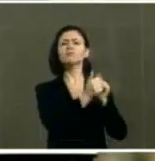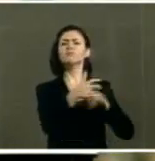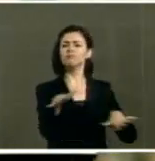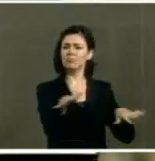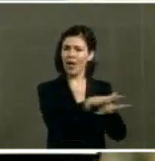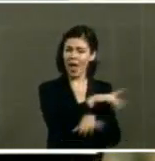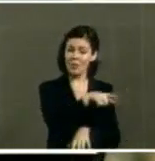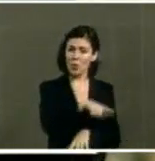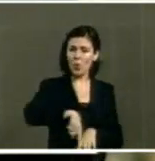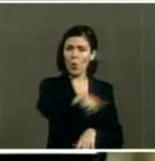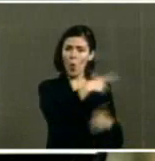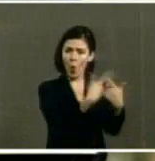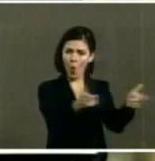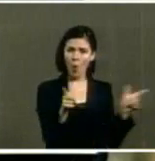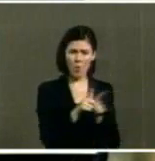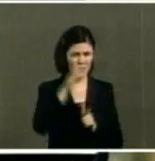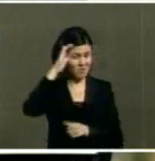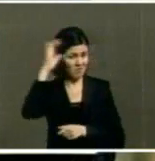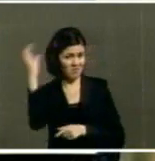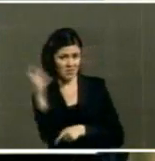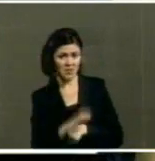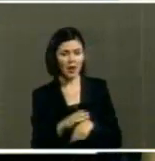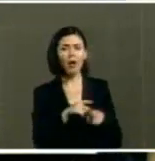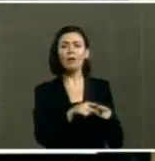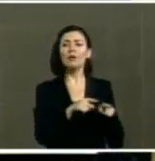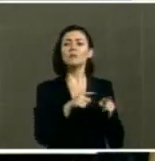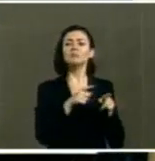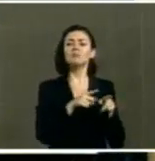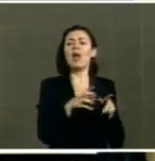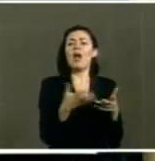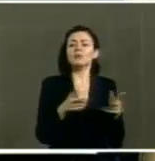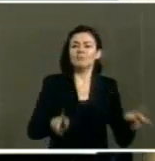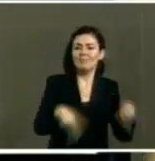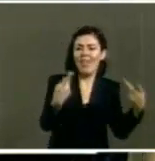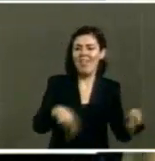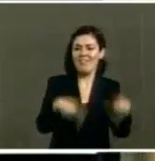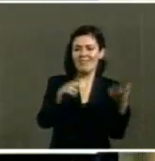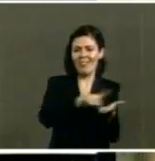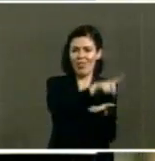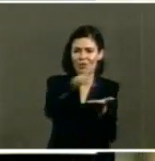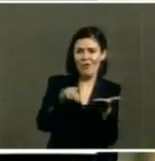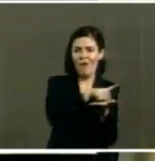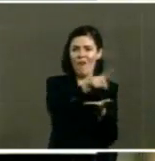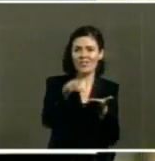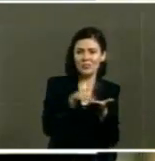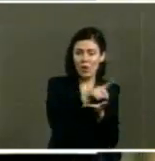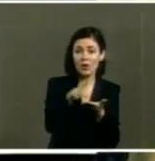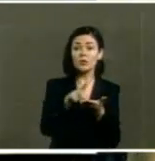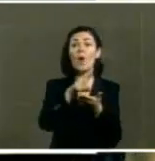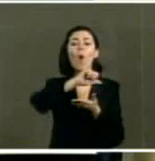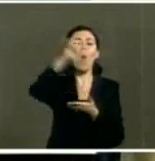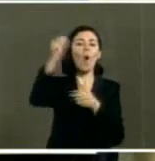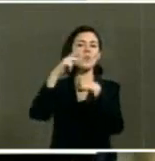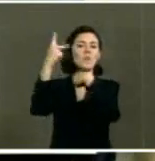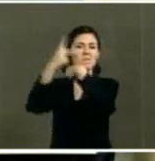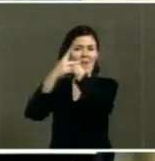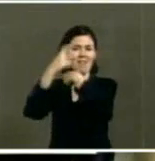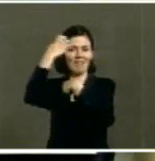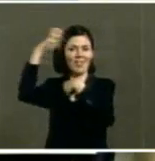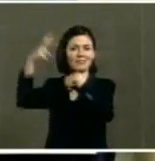solo buscaban proveer droga al extranjero, sino también buscaban colocarla en México entre jóvenes